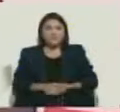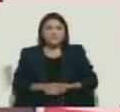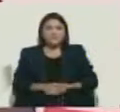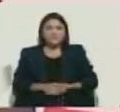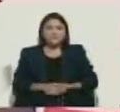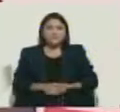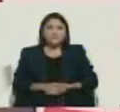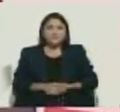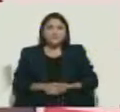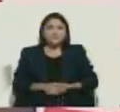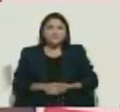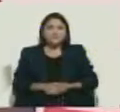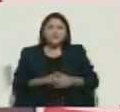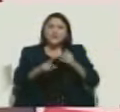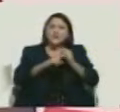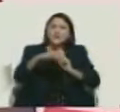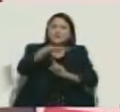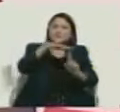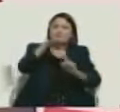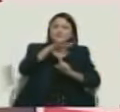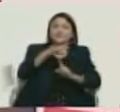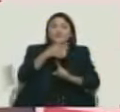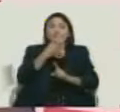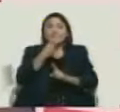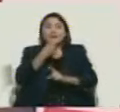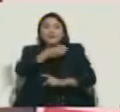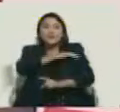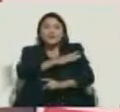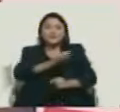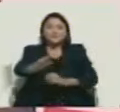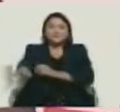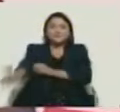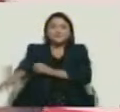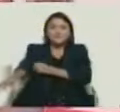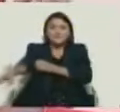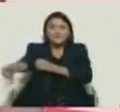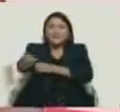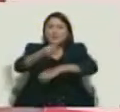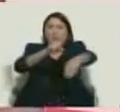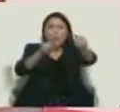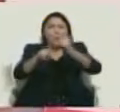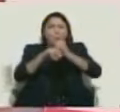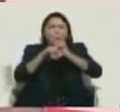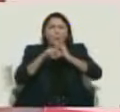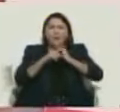Igualito con lo que ocurre en Israel, allá en Palestina, lo que hace Israel. Nadie ve nada.